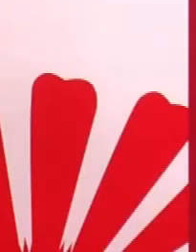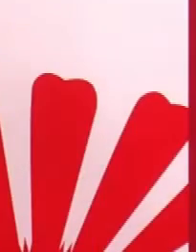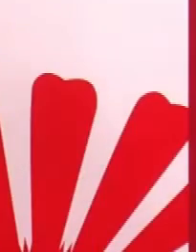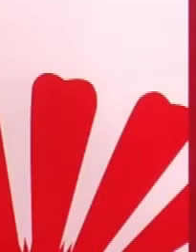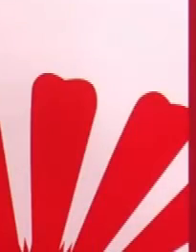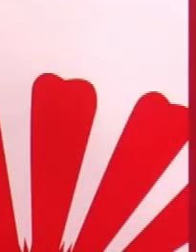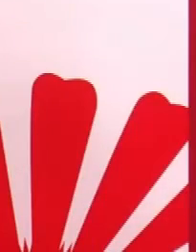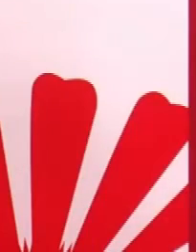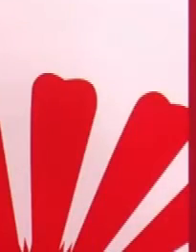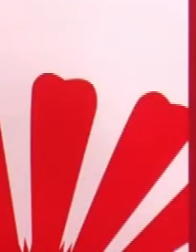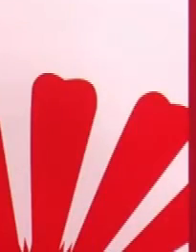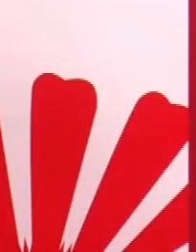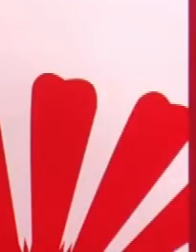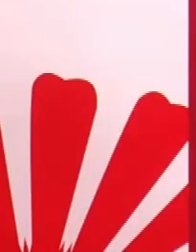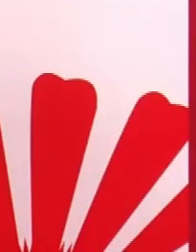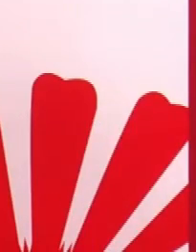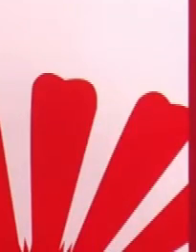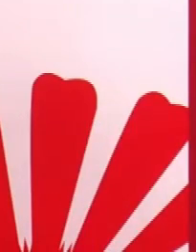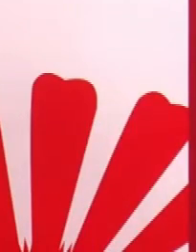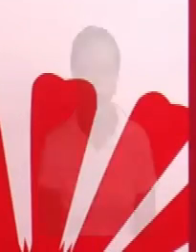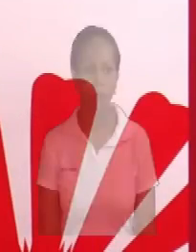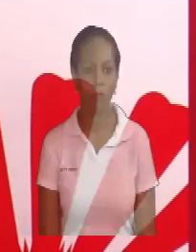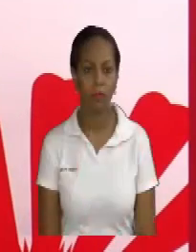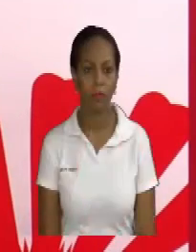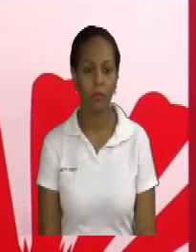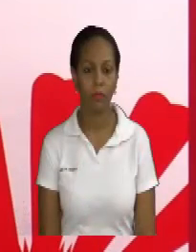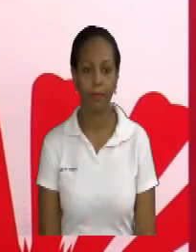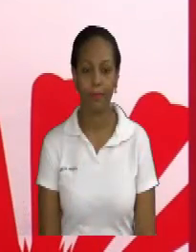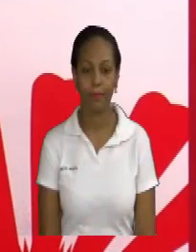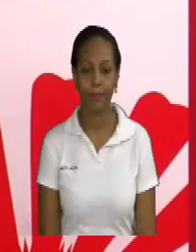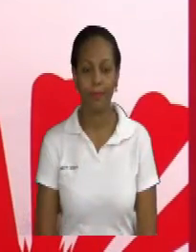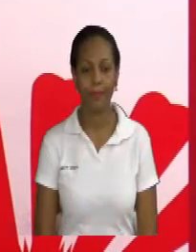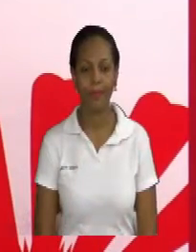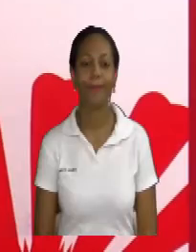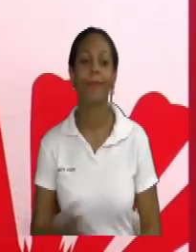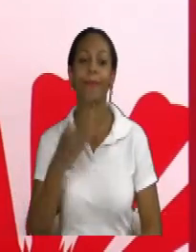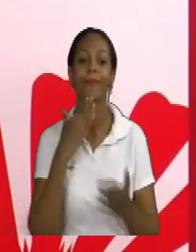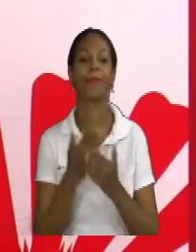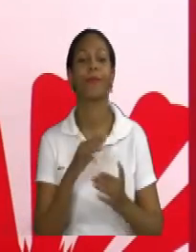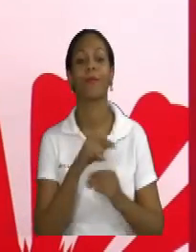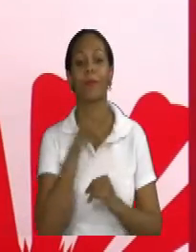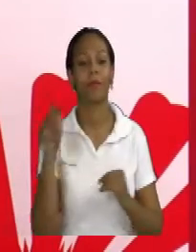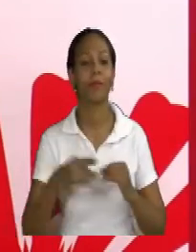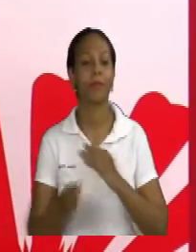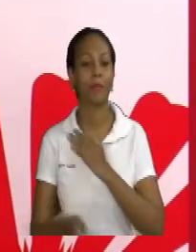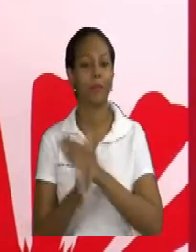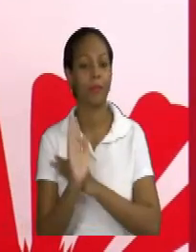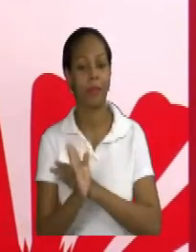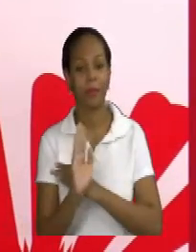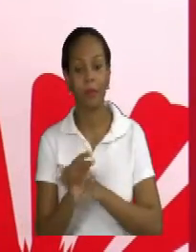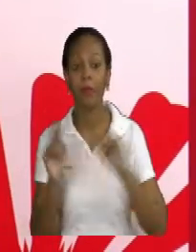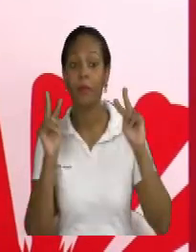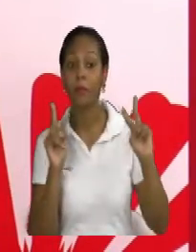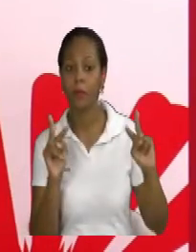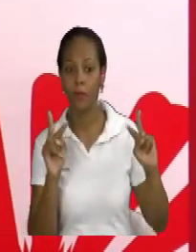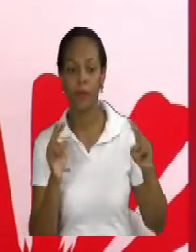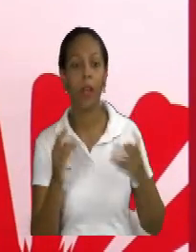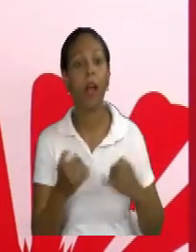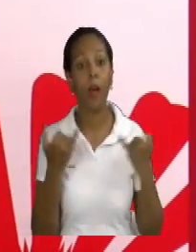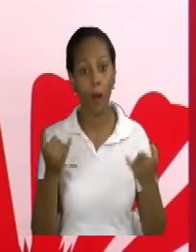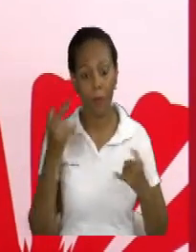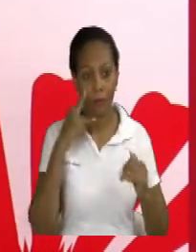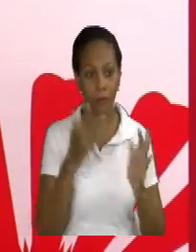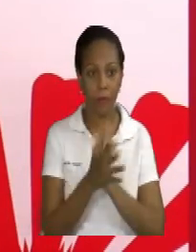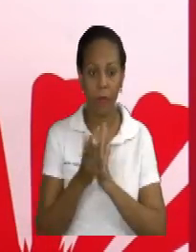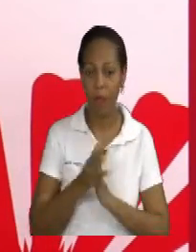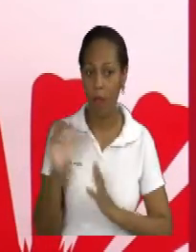Gracias por continuar con nosotros. Llegó el momento de Daniela y su hermana. Ellas nos van a contar un poco acerca de cómo debemos